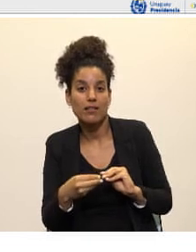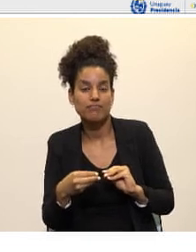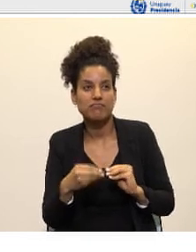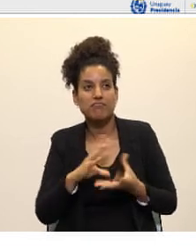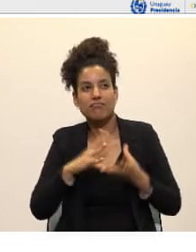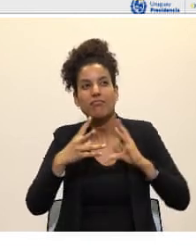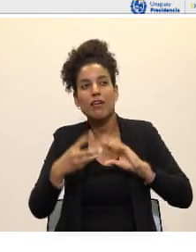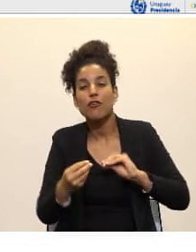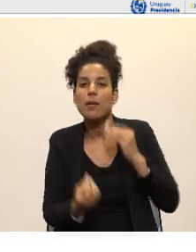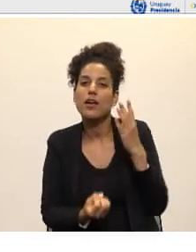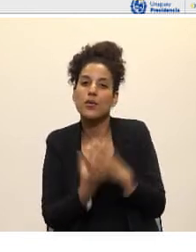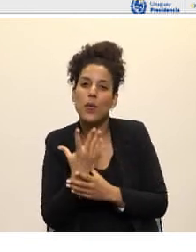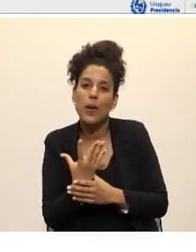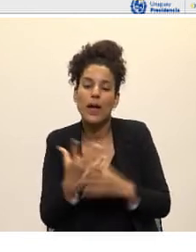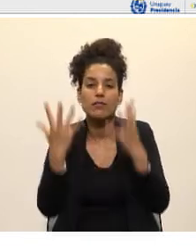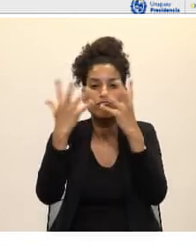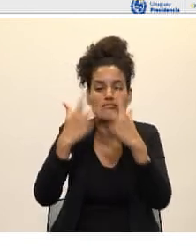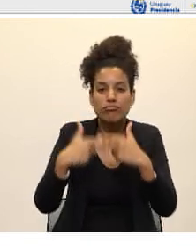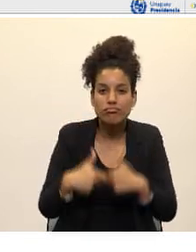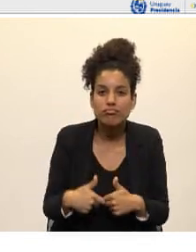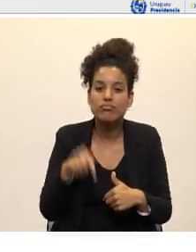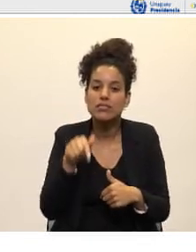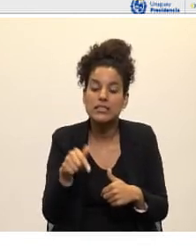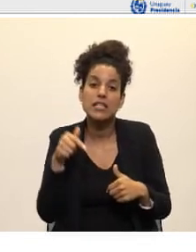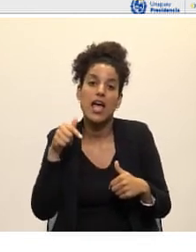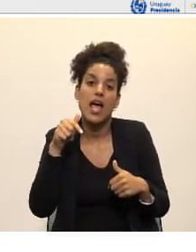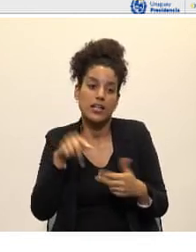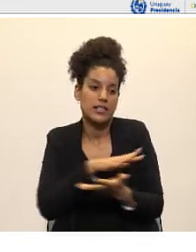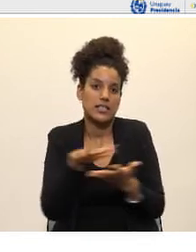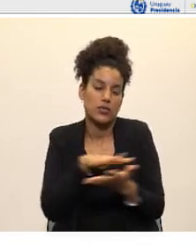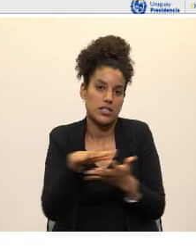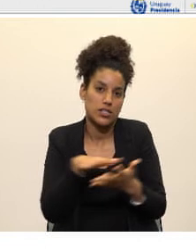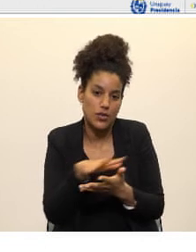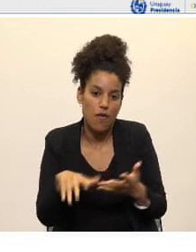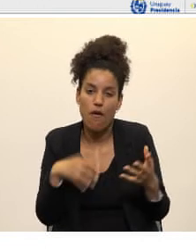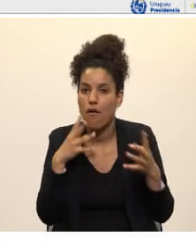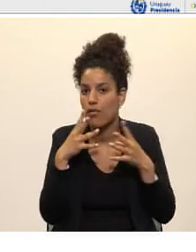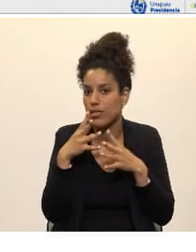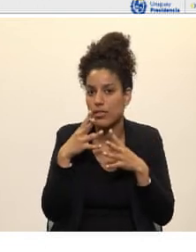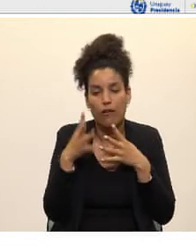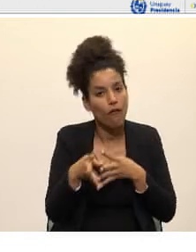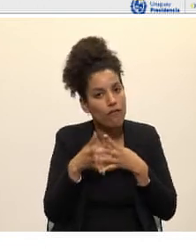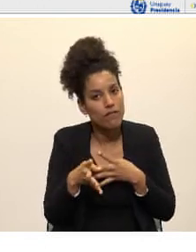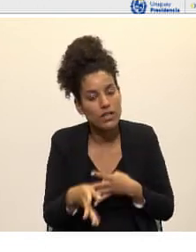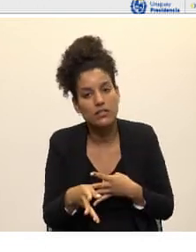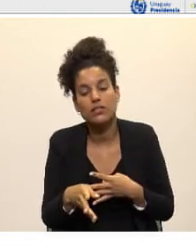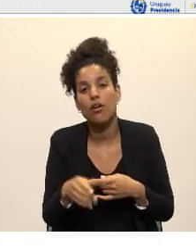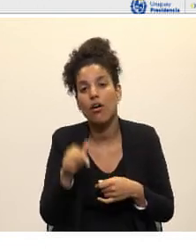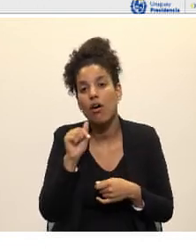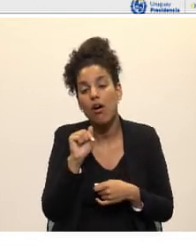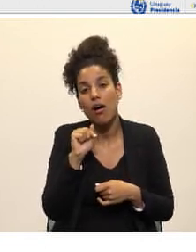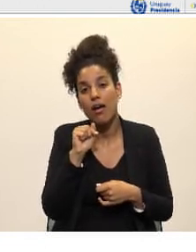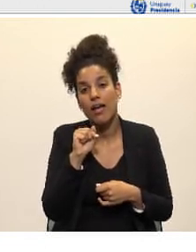trabajar la planificación en un contexto de conflicto y de crisis como el que estamos viviendo, sin duda va a tener que